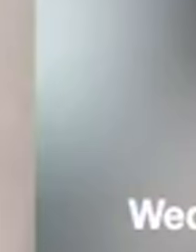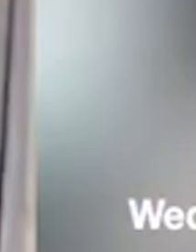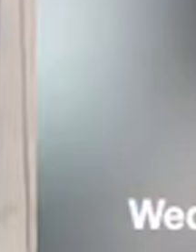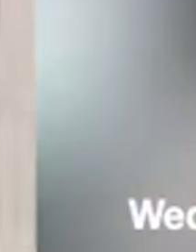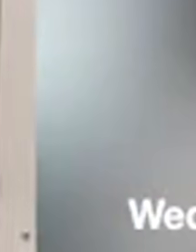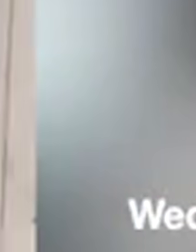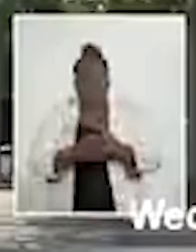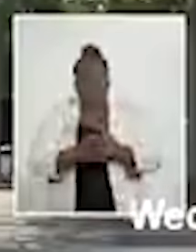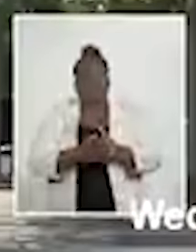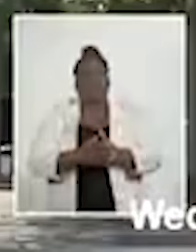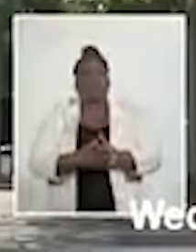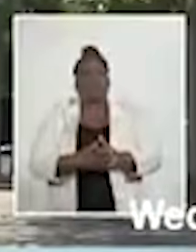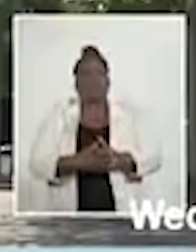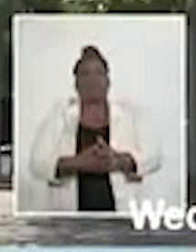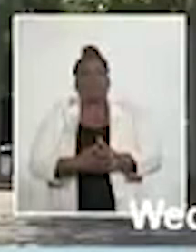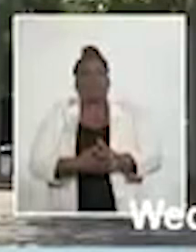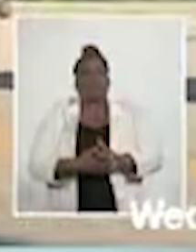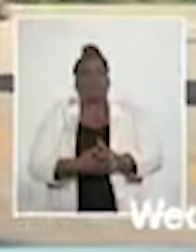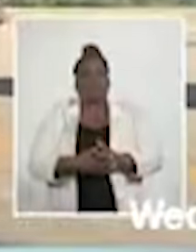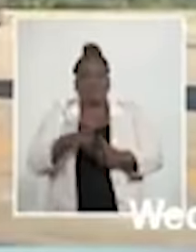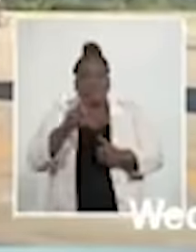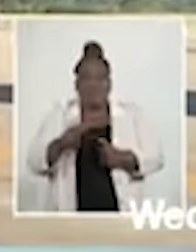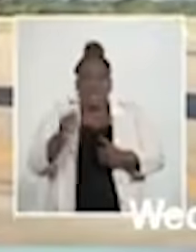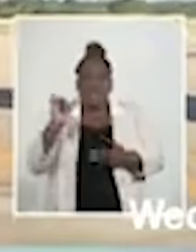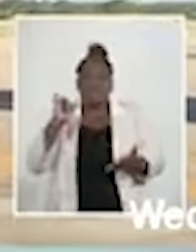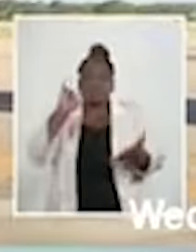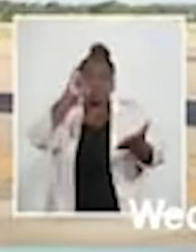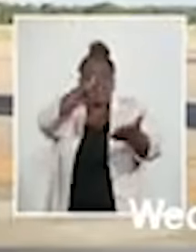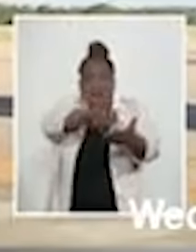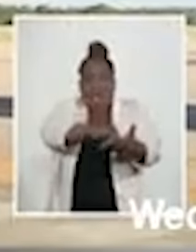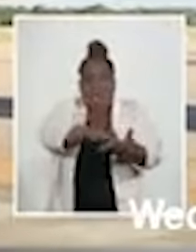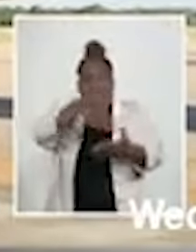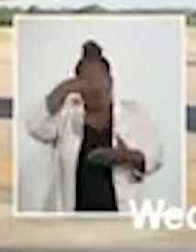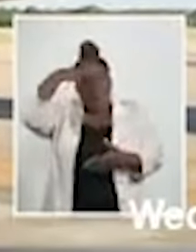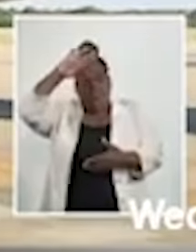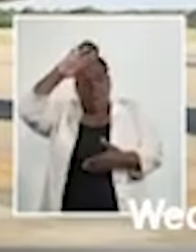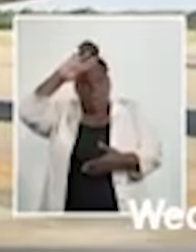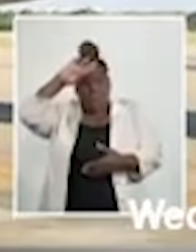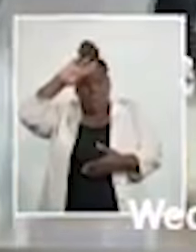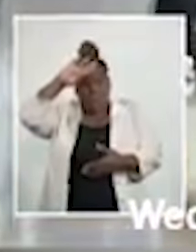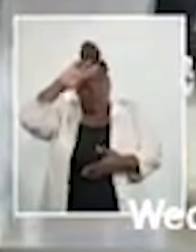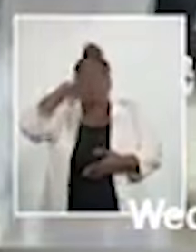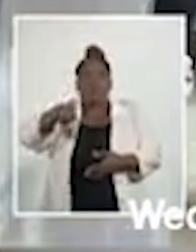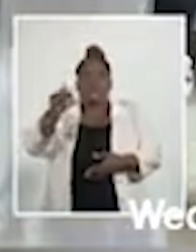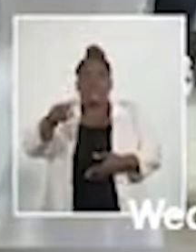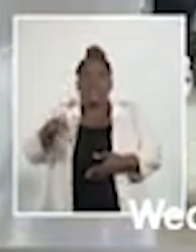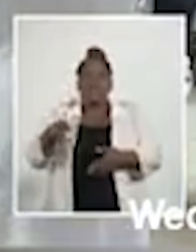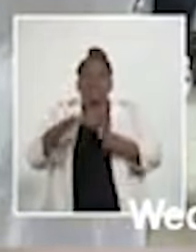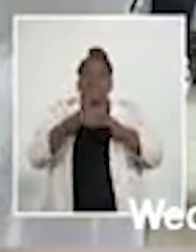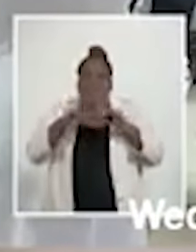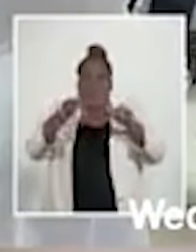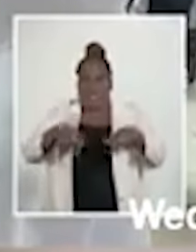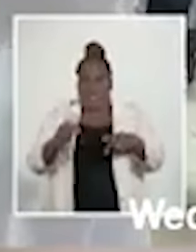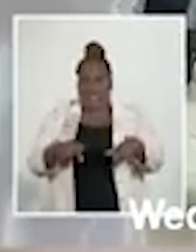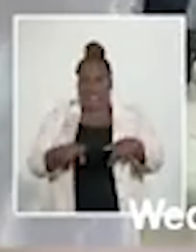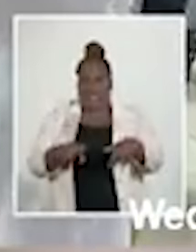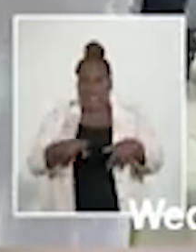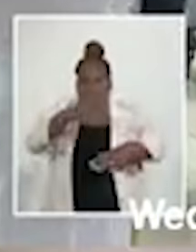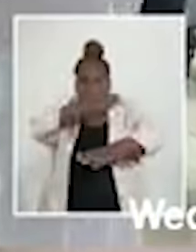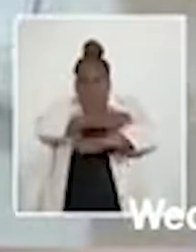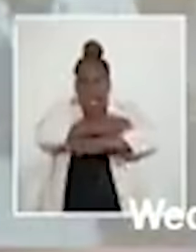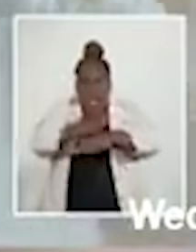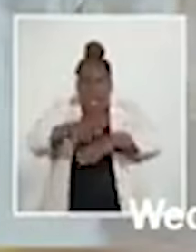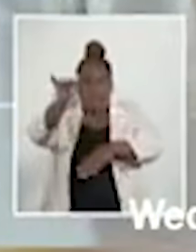va a permanecer cerrado prácticamente el aeropuerto de La Habana para vuelos desde Estados Unidos. Así